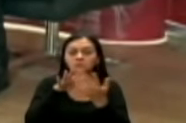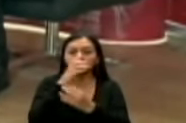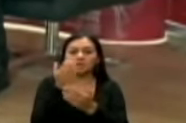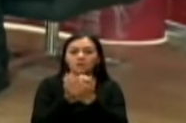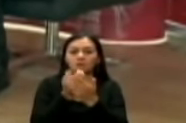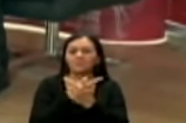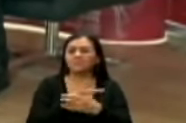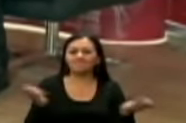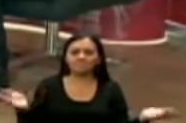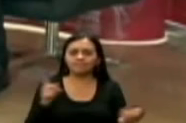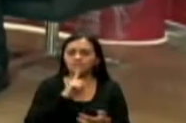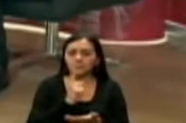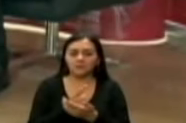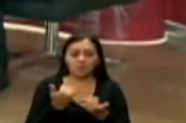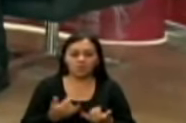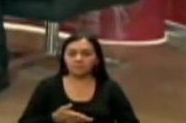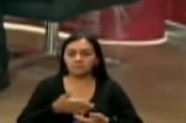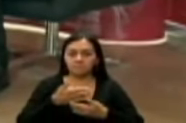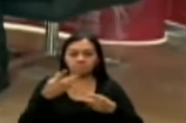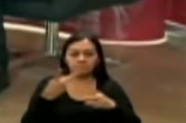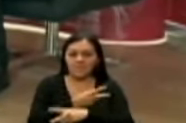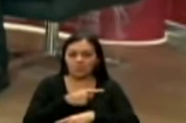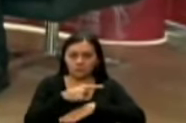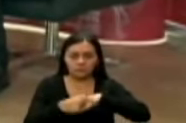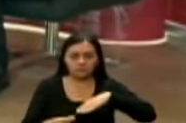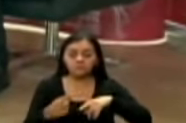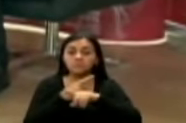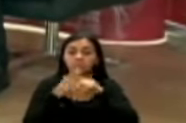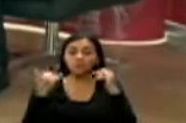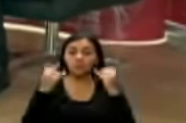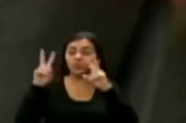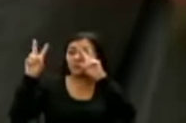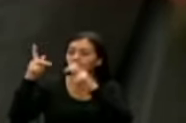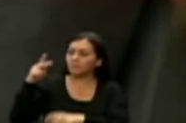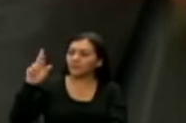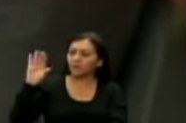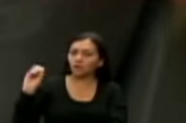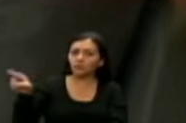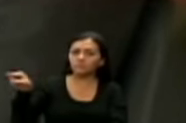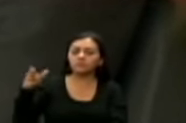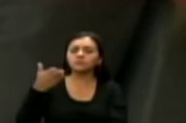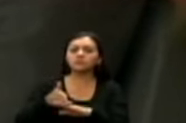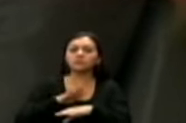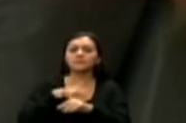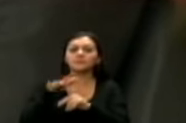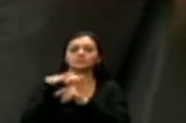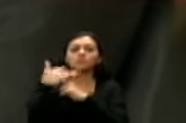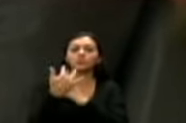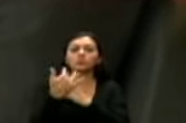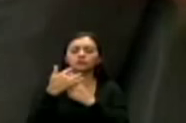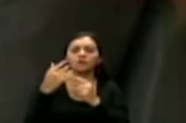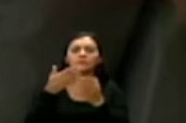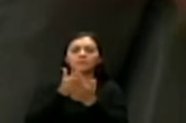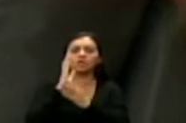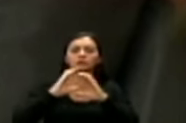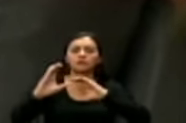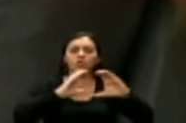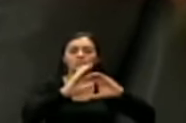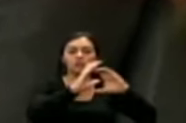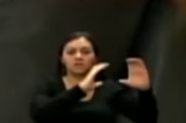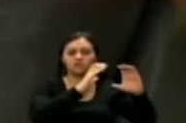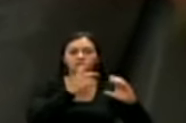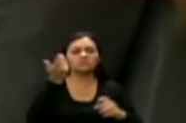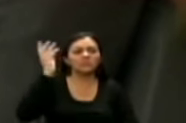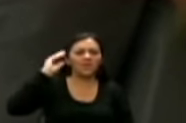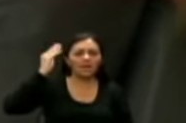el más adecuado. Pero el tema que quisiera abordar con Pedro tiene que ver con la situación mediática que viven varios países de América